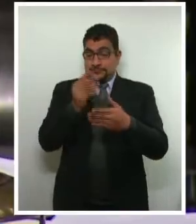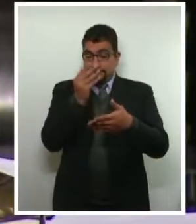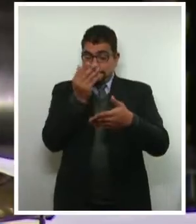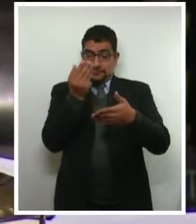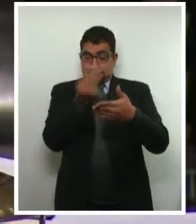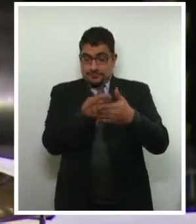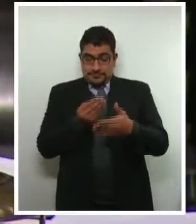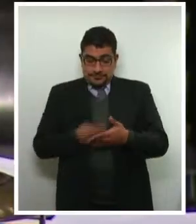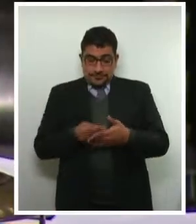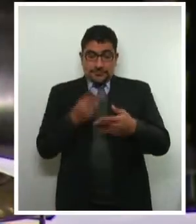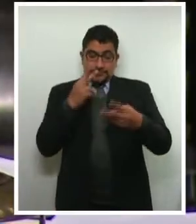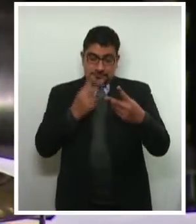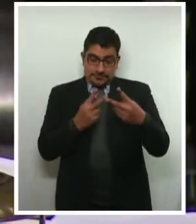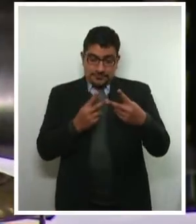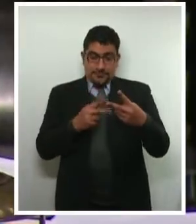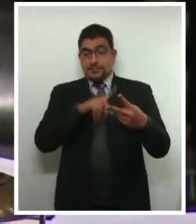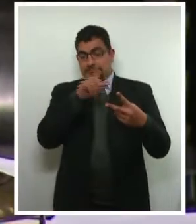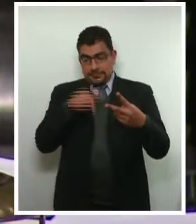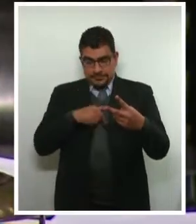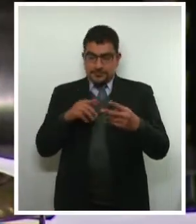votar.